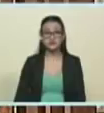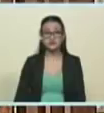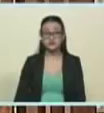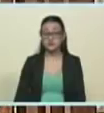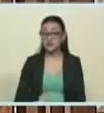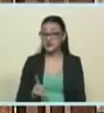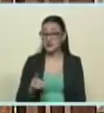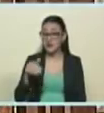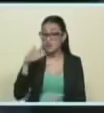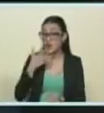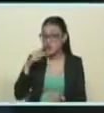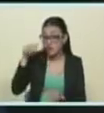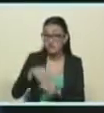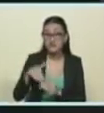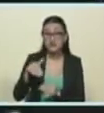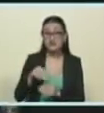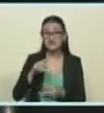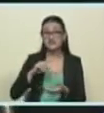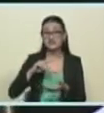las elecciones.